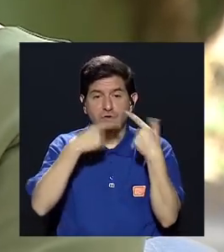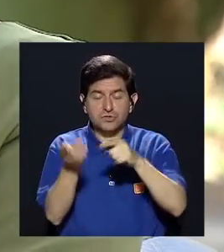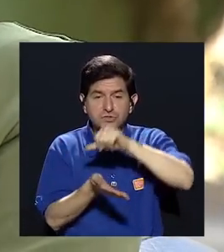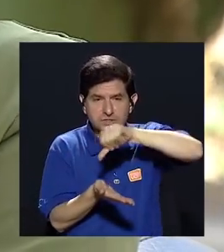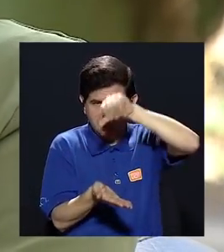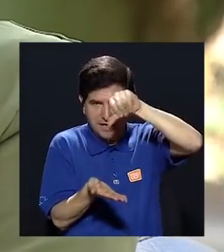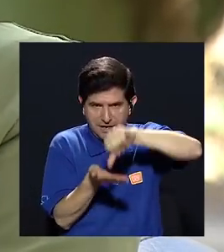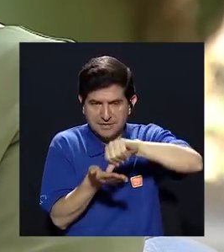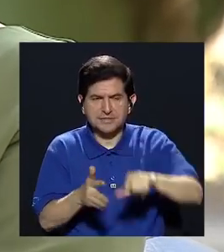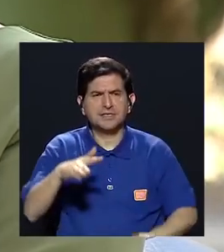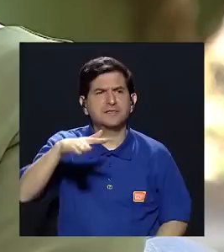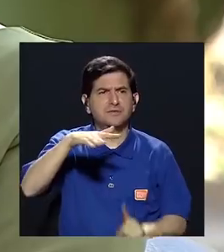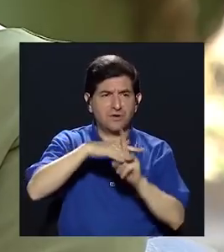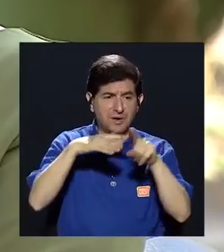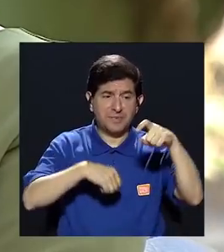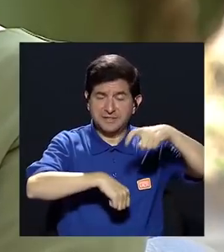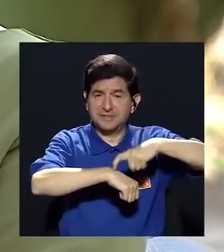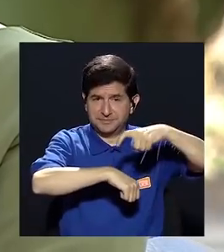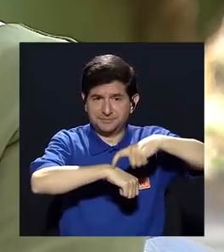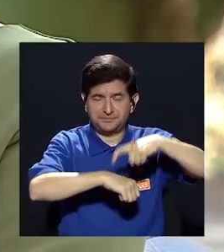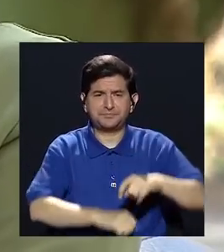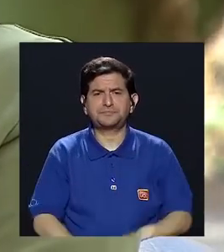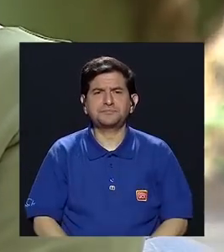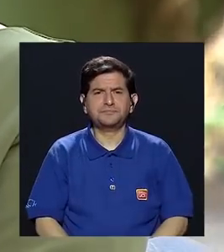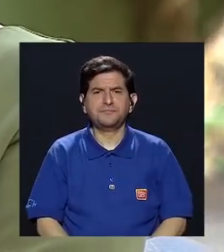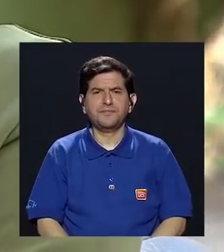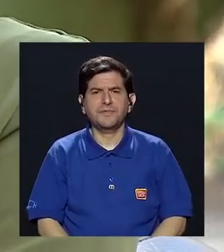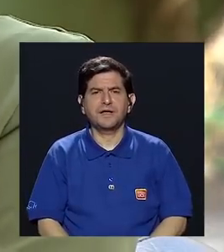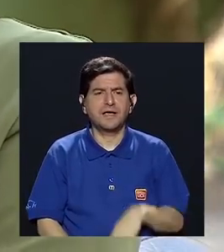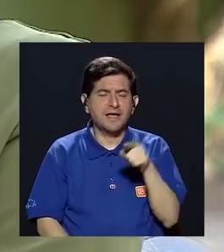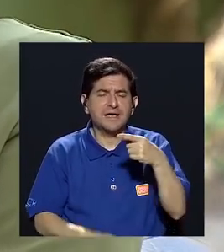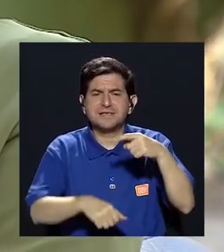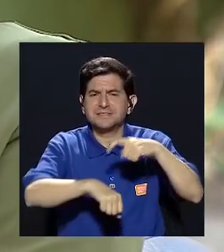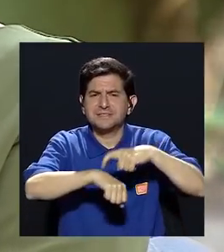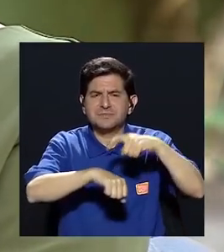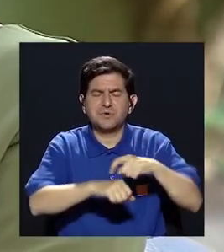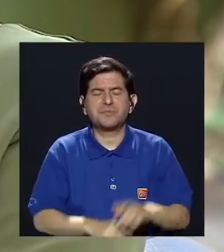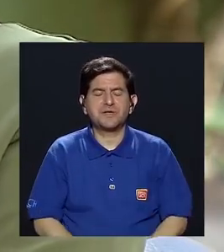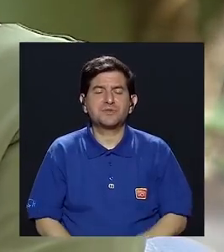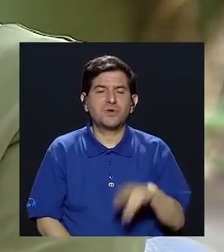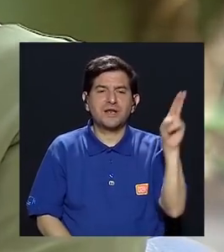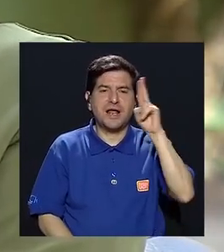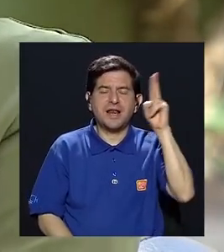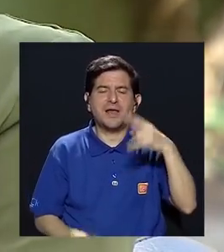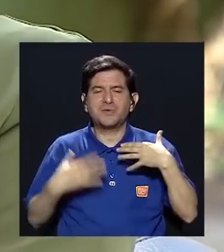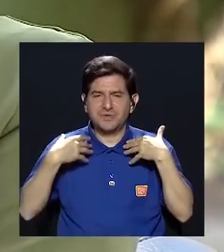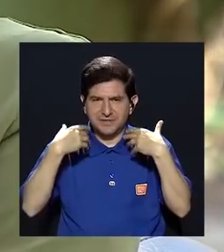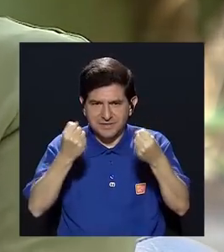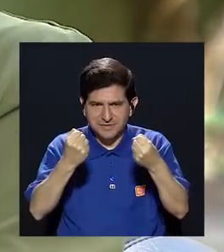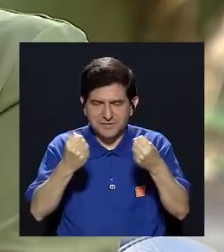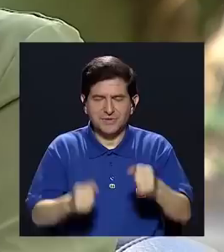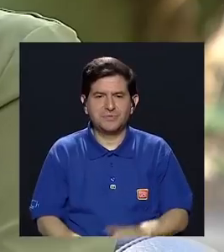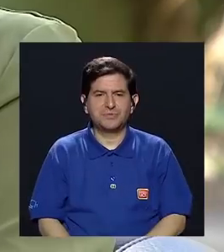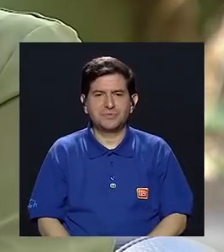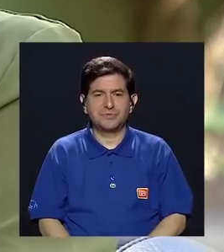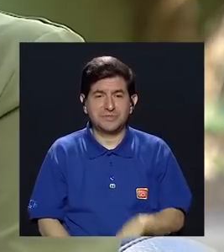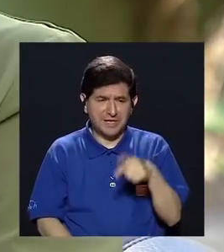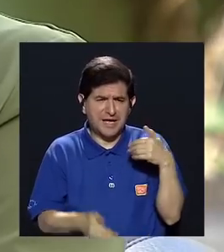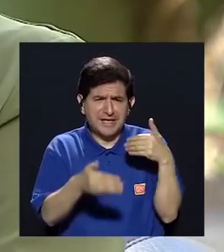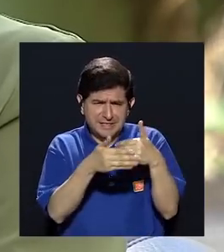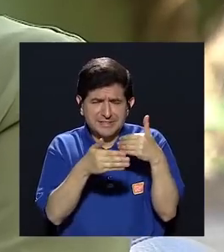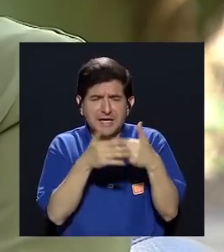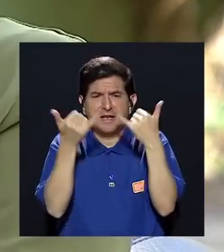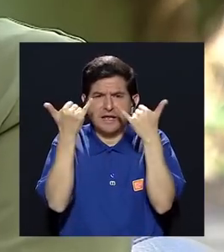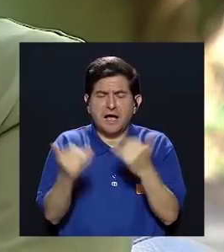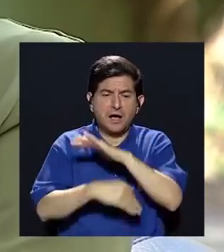centros que empezaron a surgir en ese momento, muchos en lo que llamamos la unidad sanitaria, muchos pegaditos ahí,